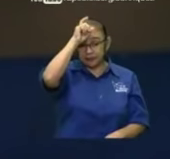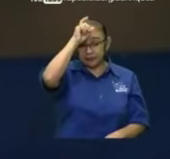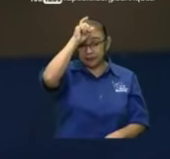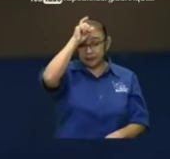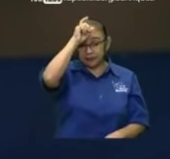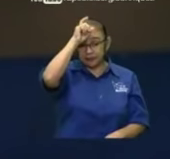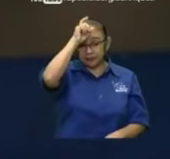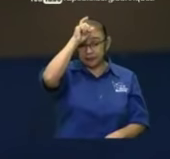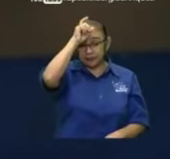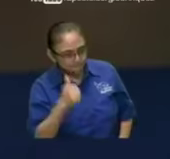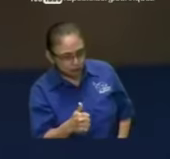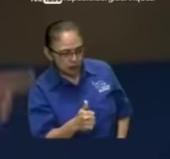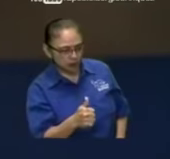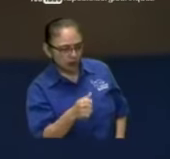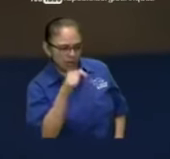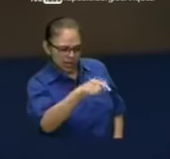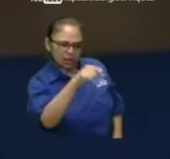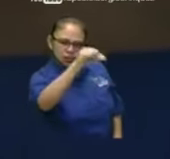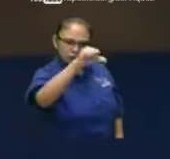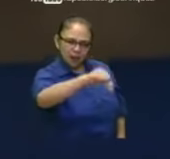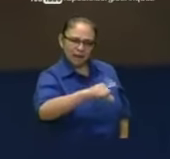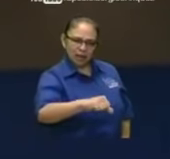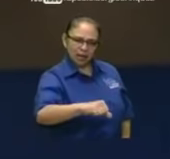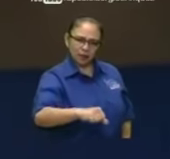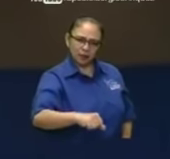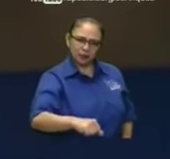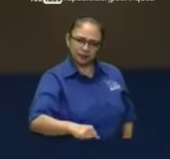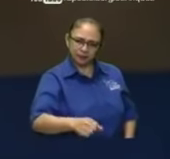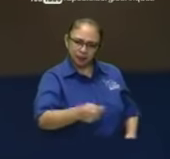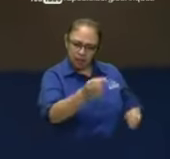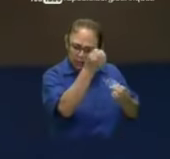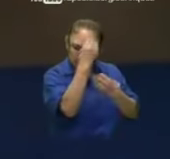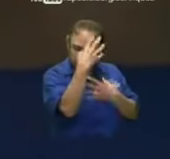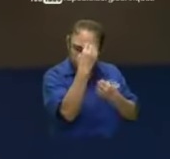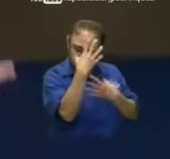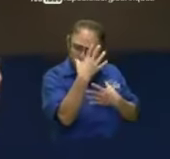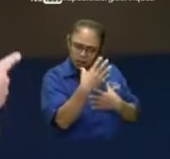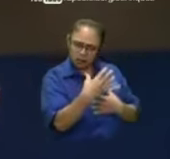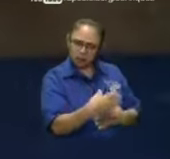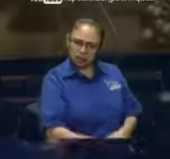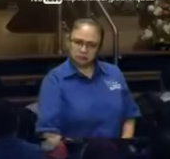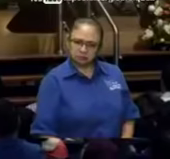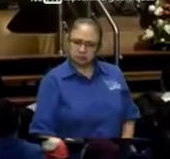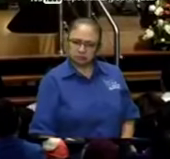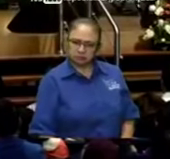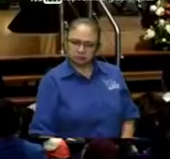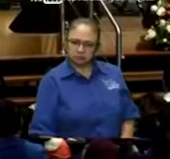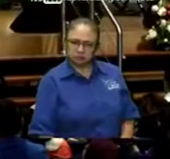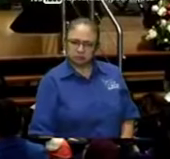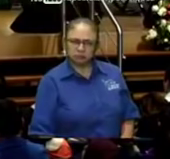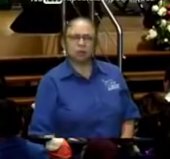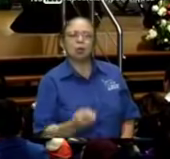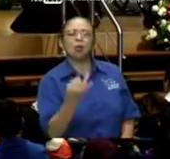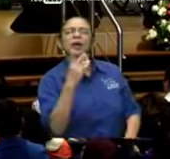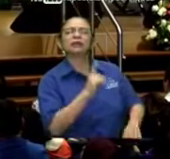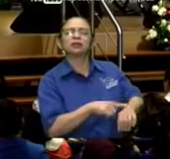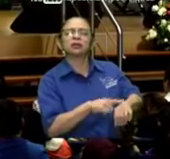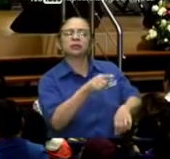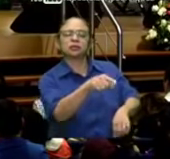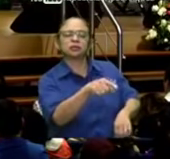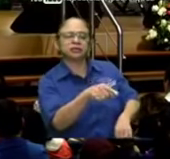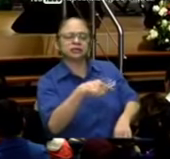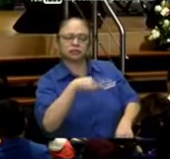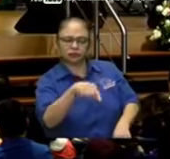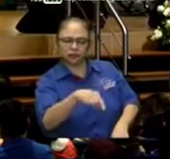bueno, como dieron un mal informe, ¿cuánto tiempo estuvieron, cuánto tiempo les dio oportunidad de estar en Canaán viendo todas las bendiciones? Va,